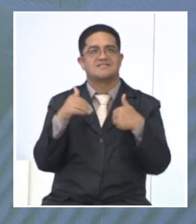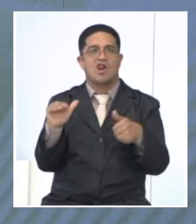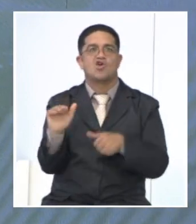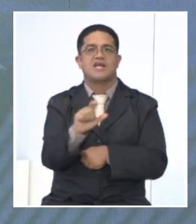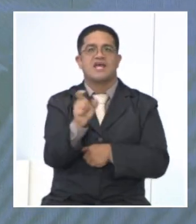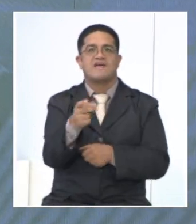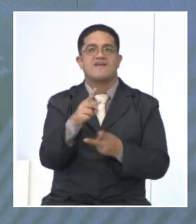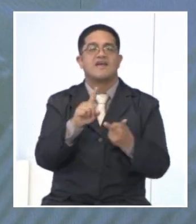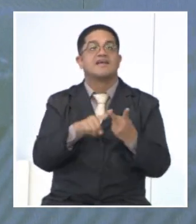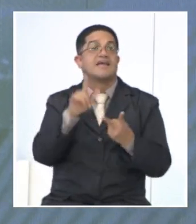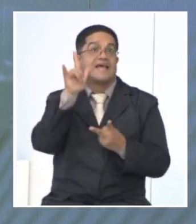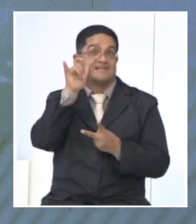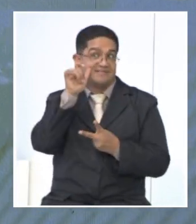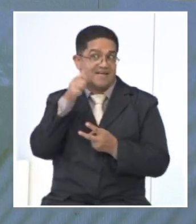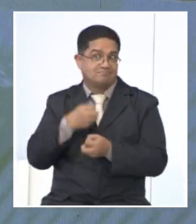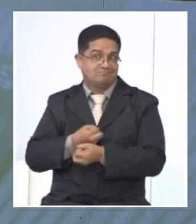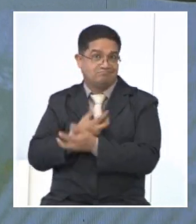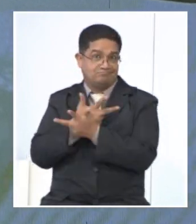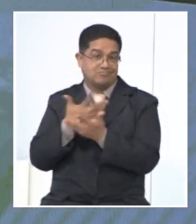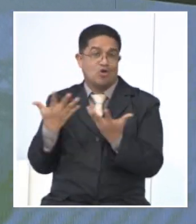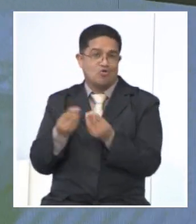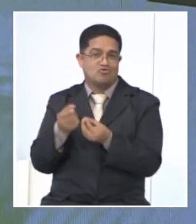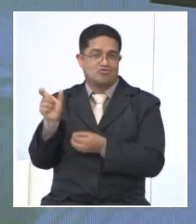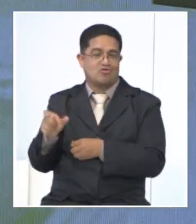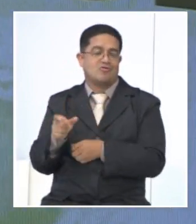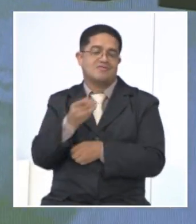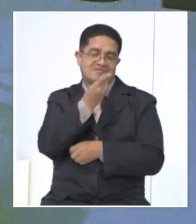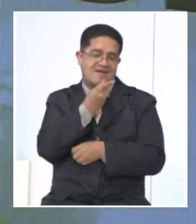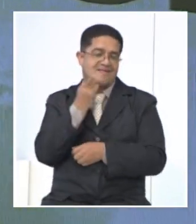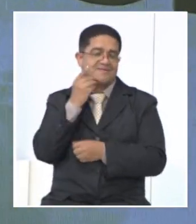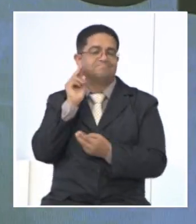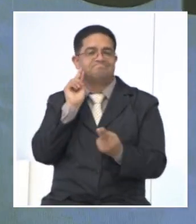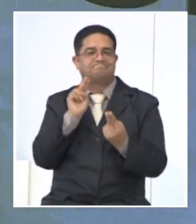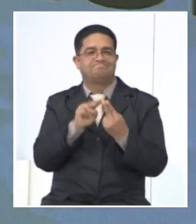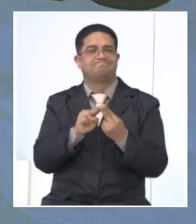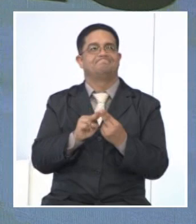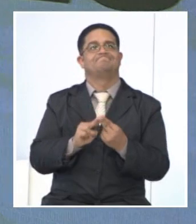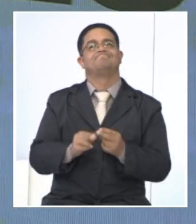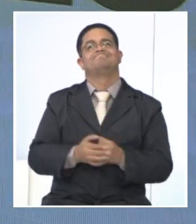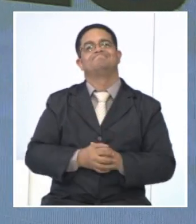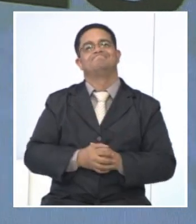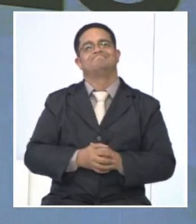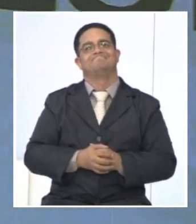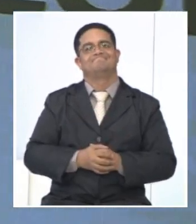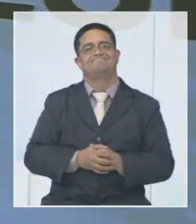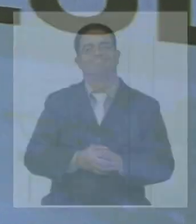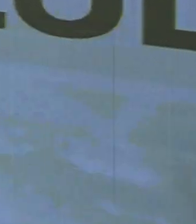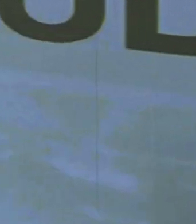@salud_gb, Instagram y en conjunto con @DanielaJ Salas y nuestra especialista. Volvemos.